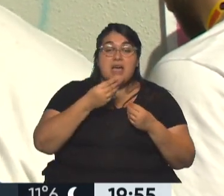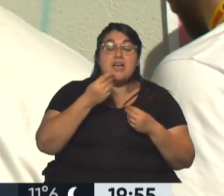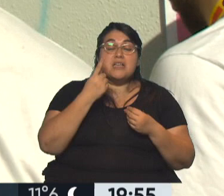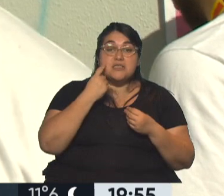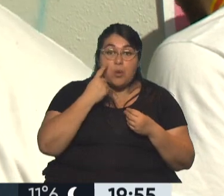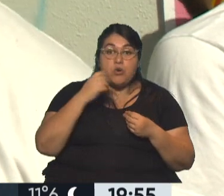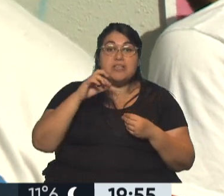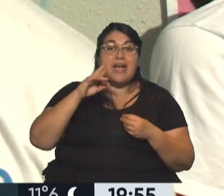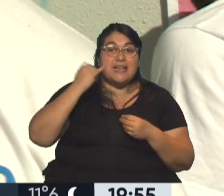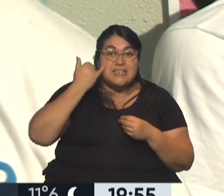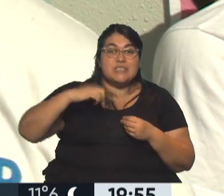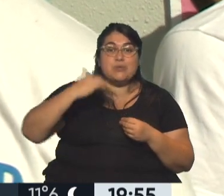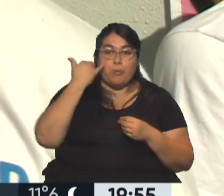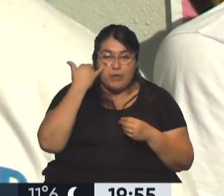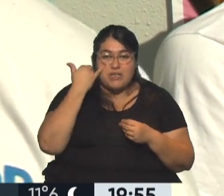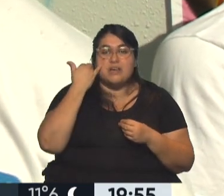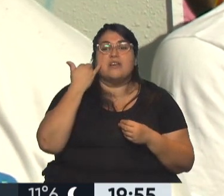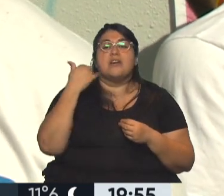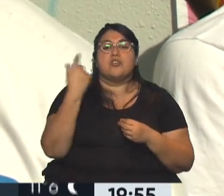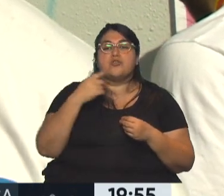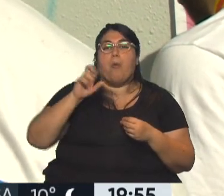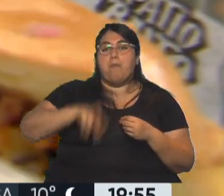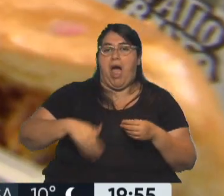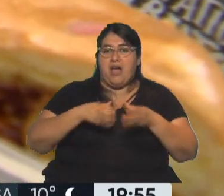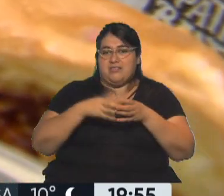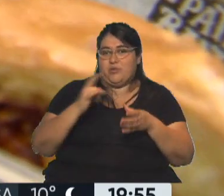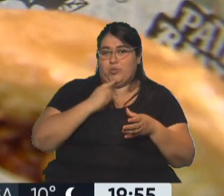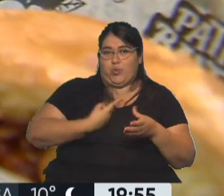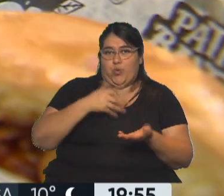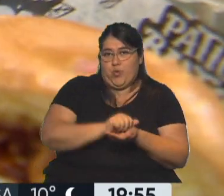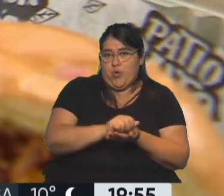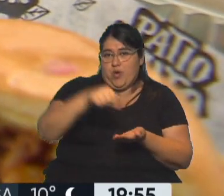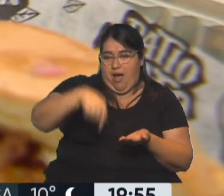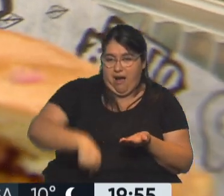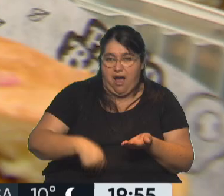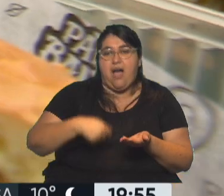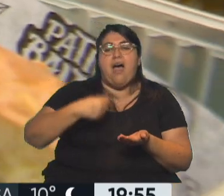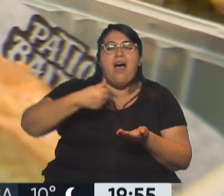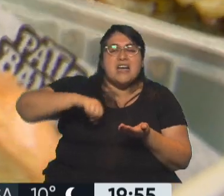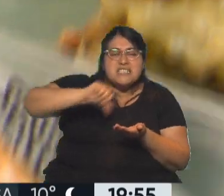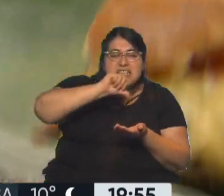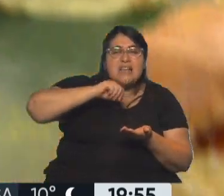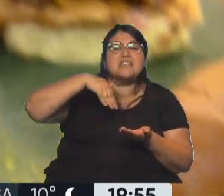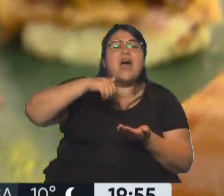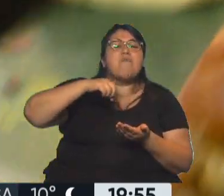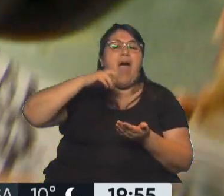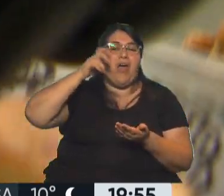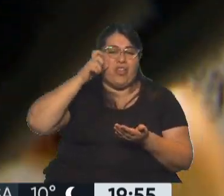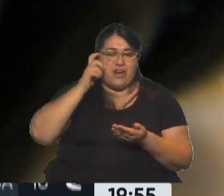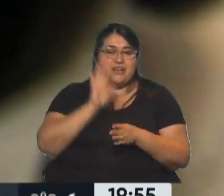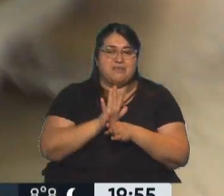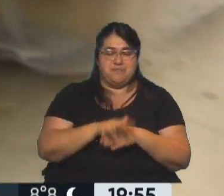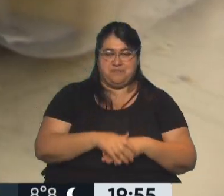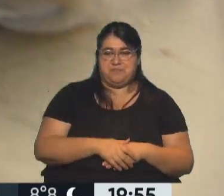panceta ahumada. Y bueno, un distintivo que tenemos también es el pan de la casa y la salsa también de la casa, que es salsa amada. Es parecida a una Mil